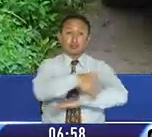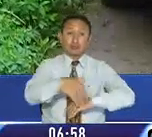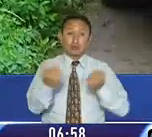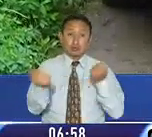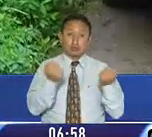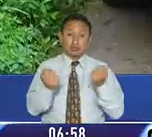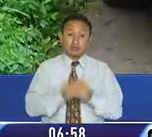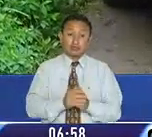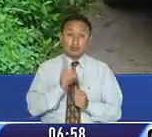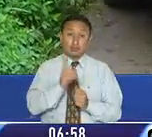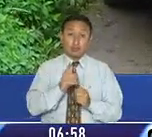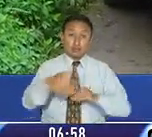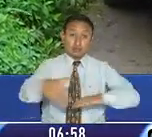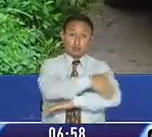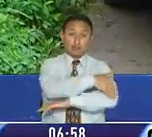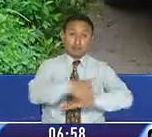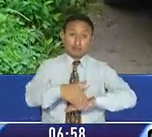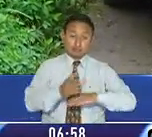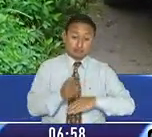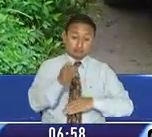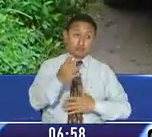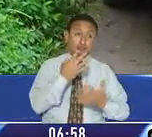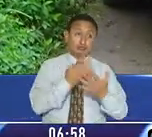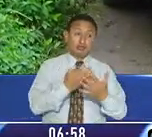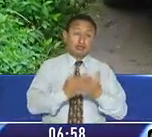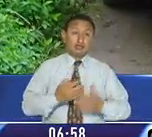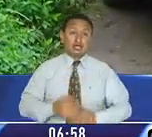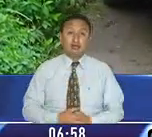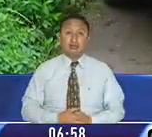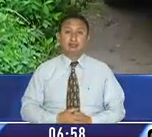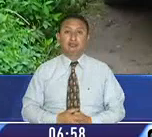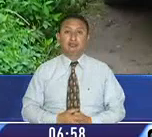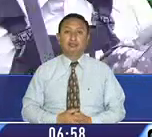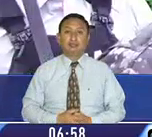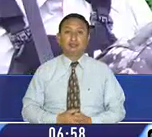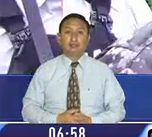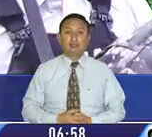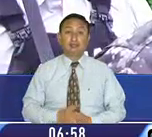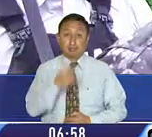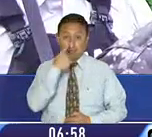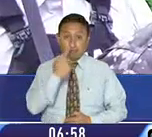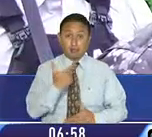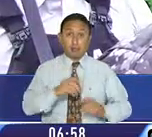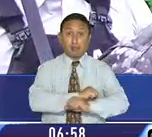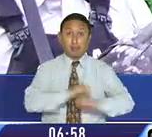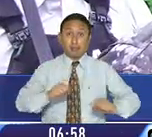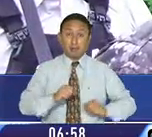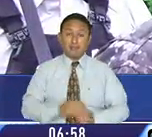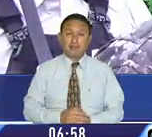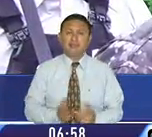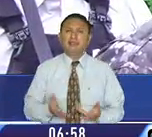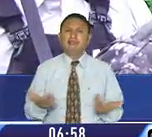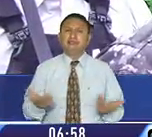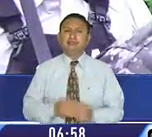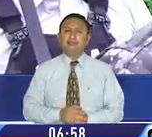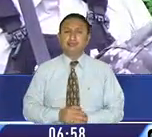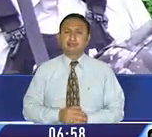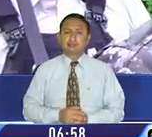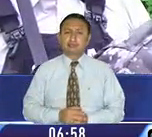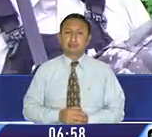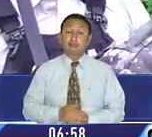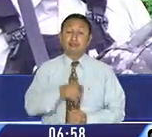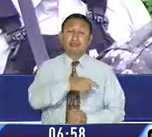una de ellas, que conduce a la cárcel, se identificó explosivos en gel. Se manejó la información de que querían